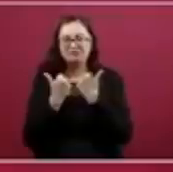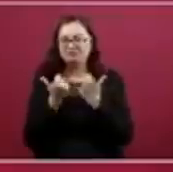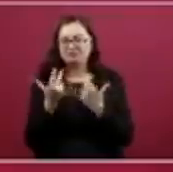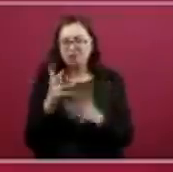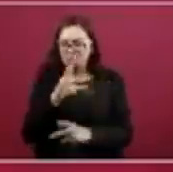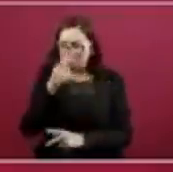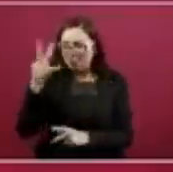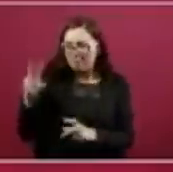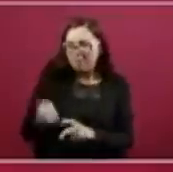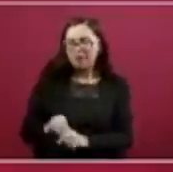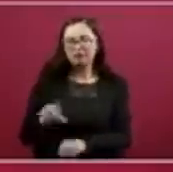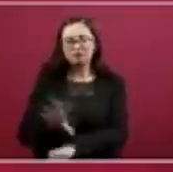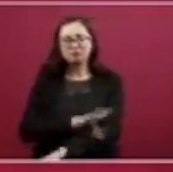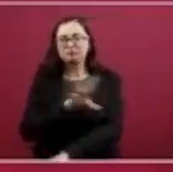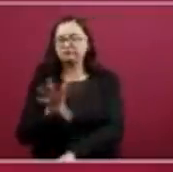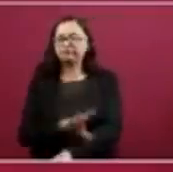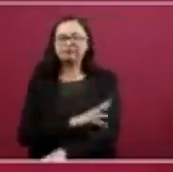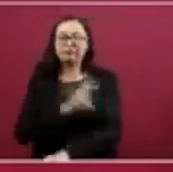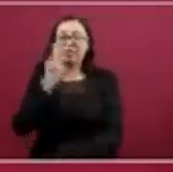autosuficiente,